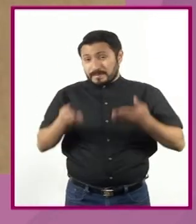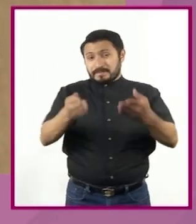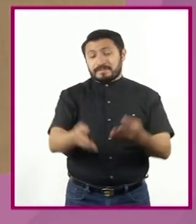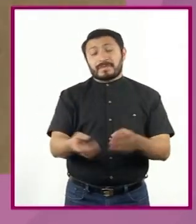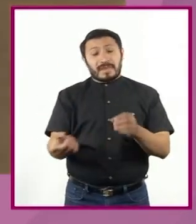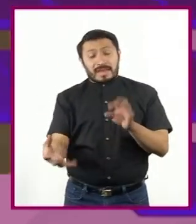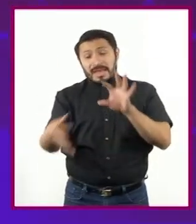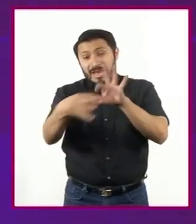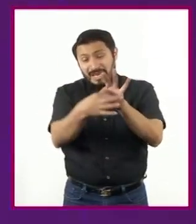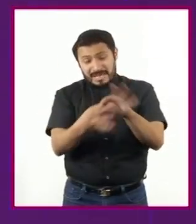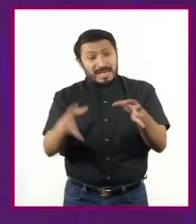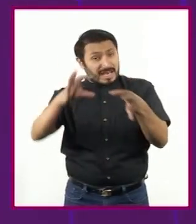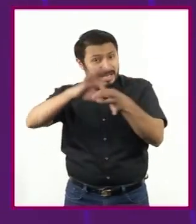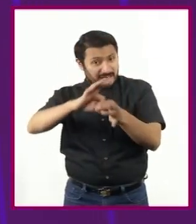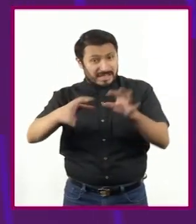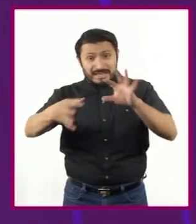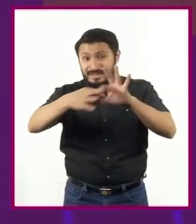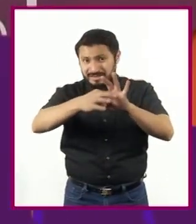ensamble.